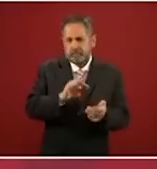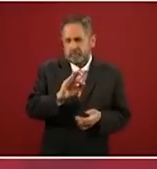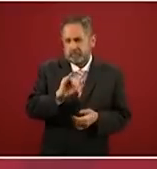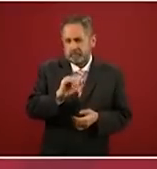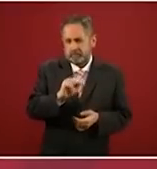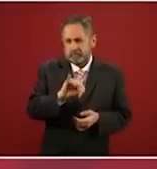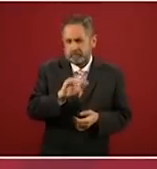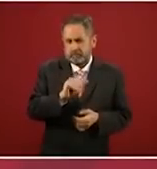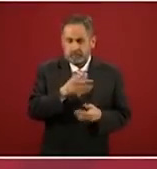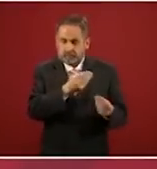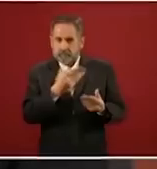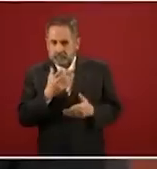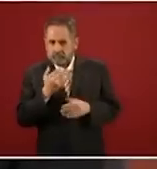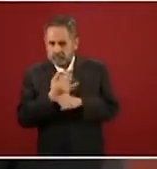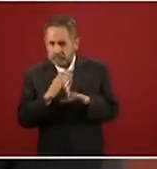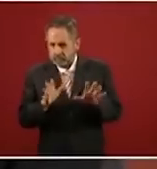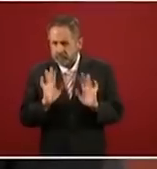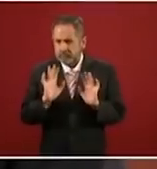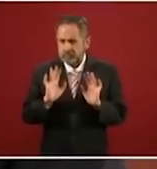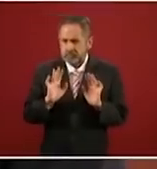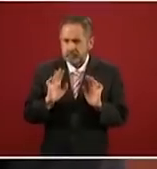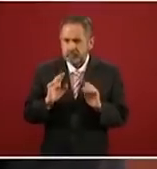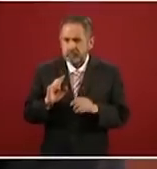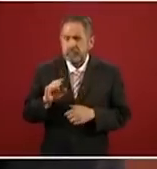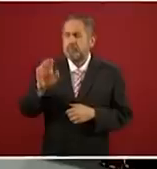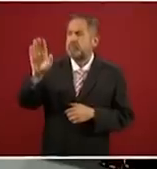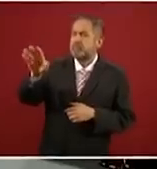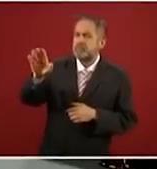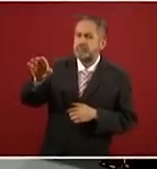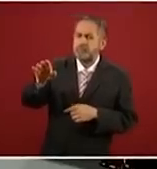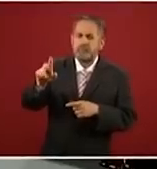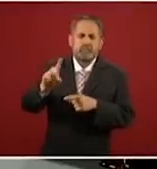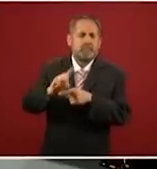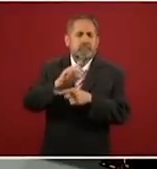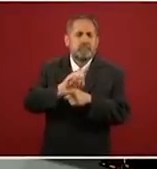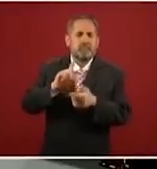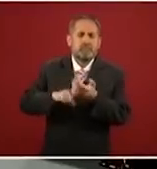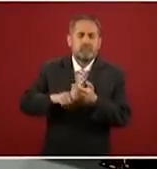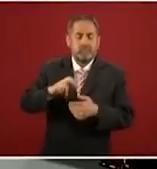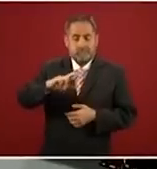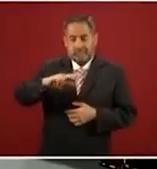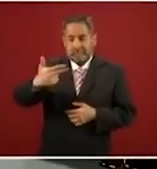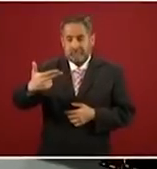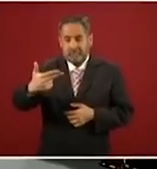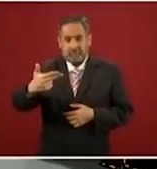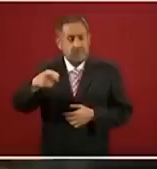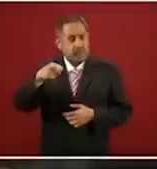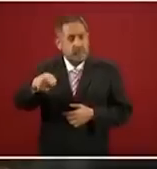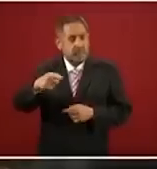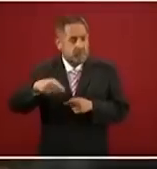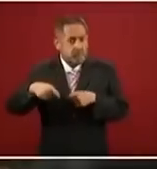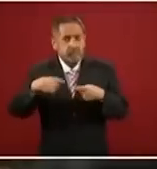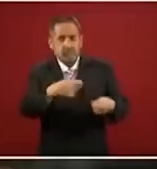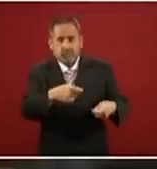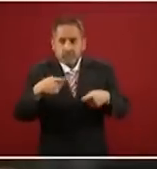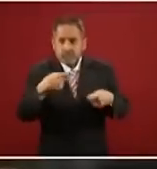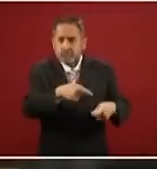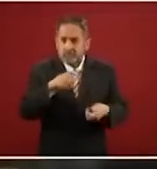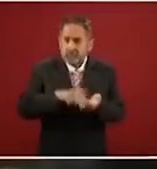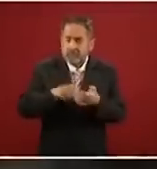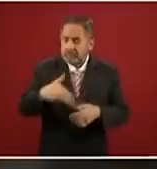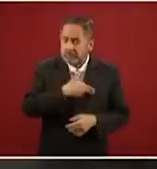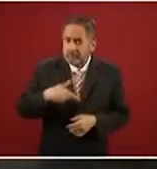me informan pero vamos a estar dando descuentos desde desde el recursos humanos de pemex precise y sí